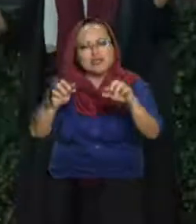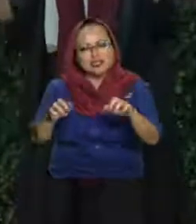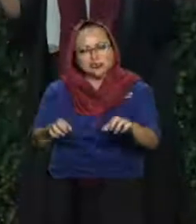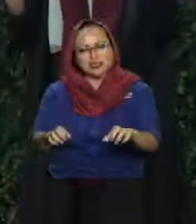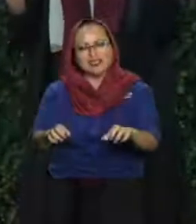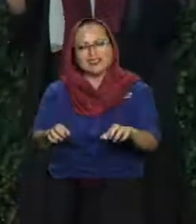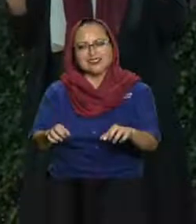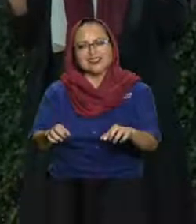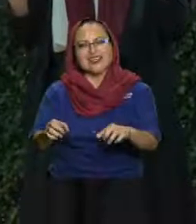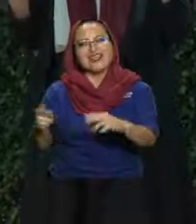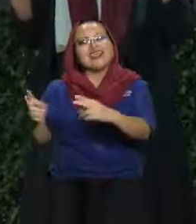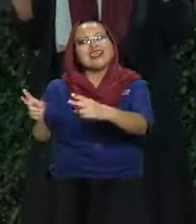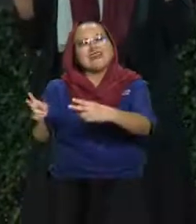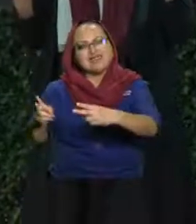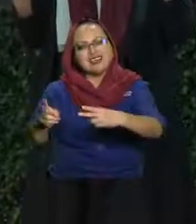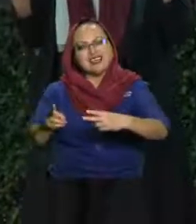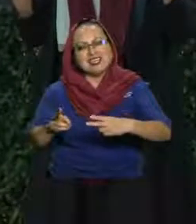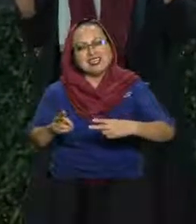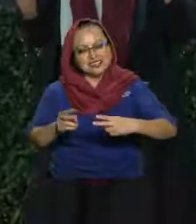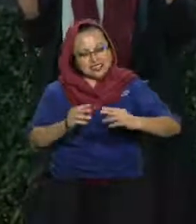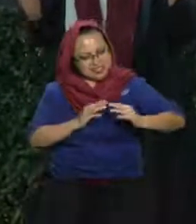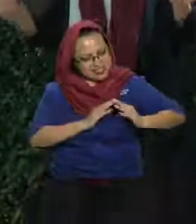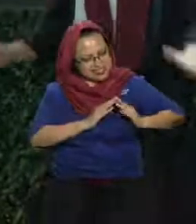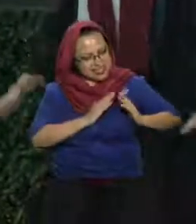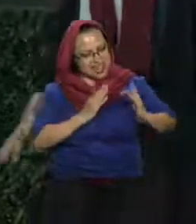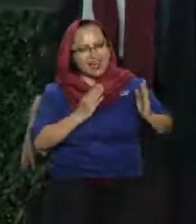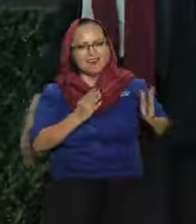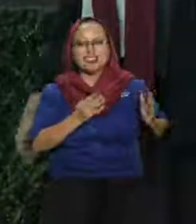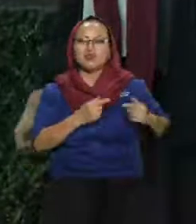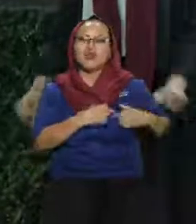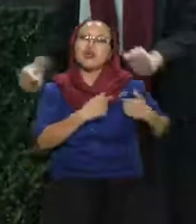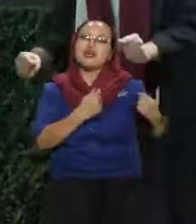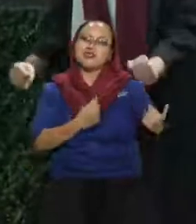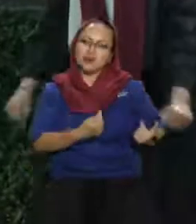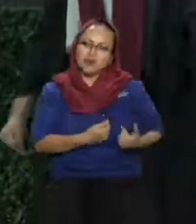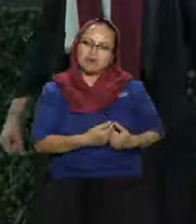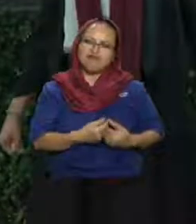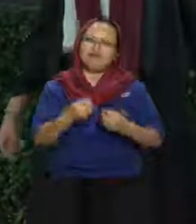Gracias por estas personas que están viniendo a abrir su corazón.